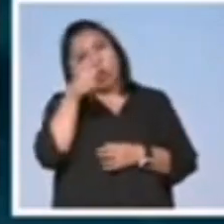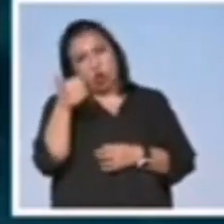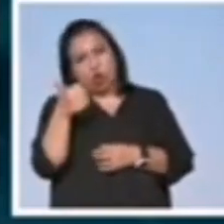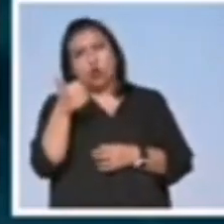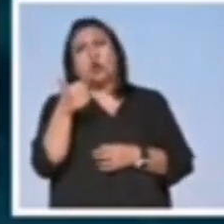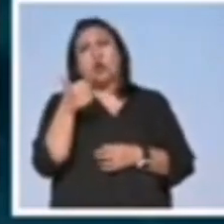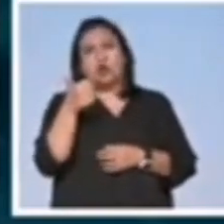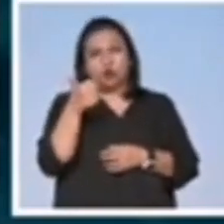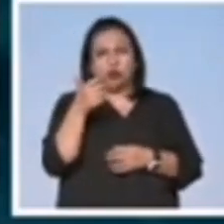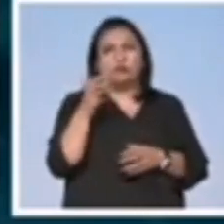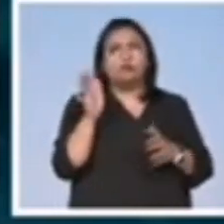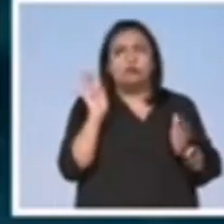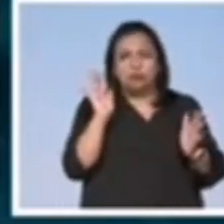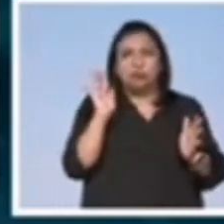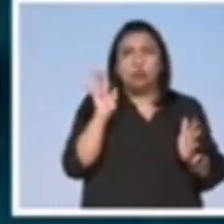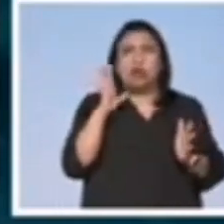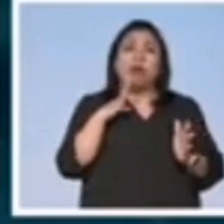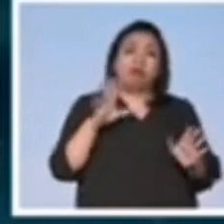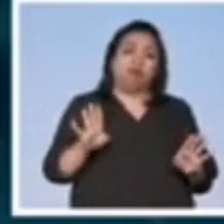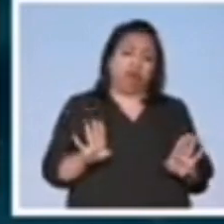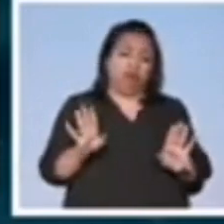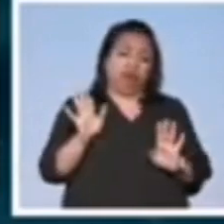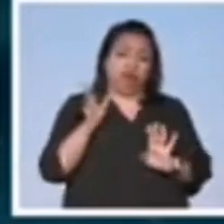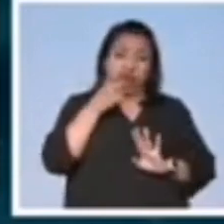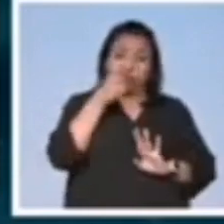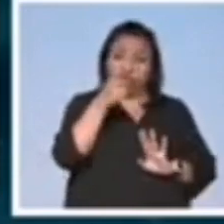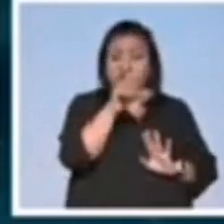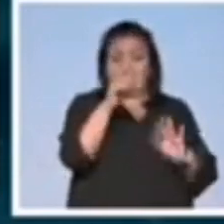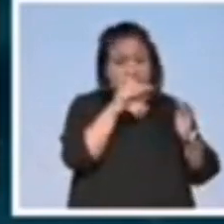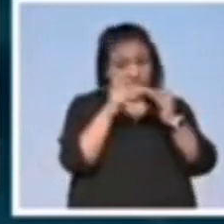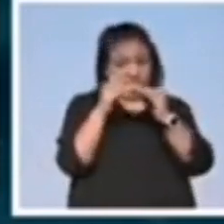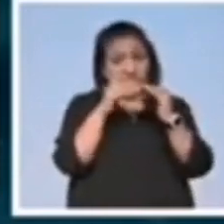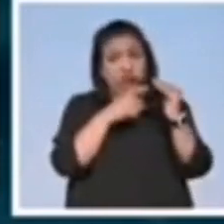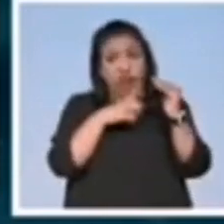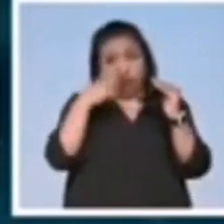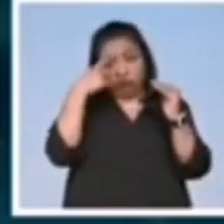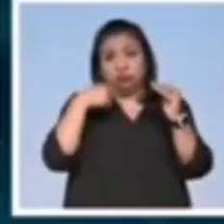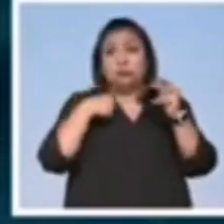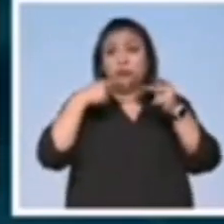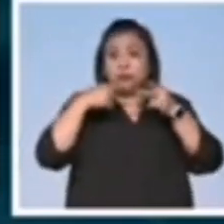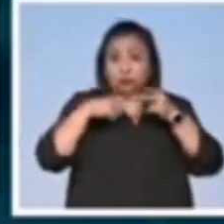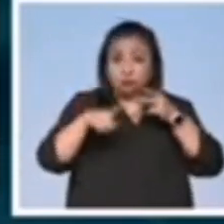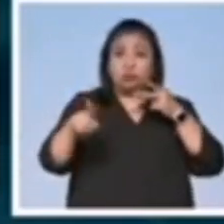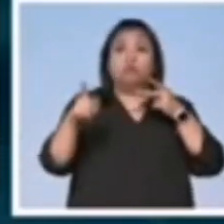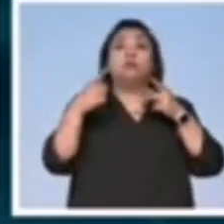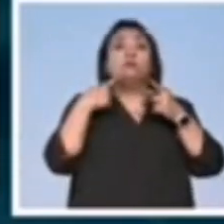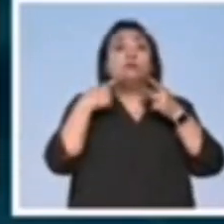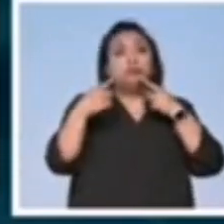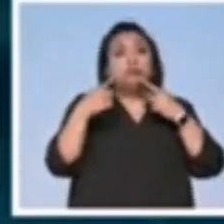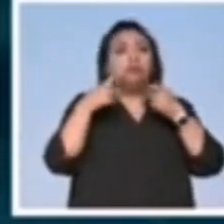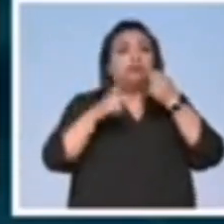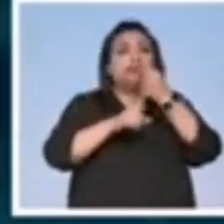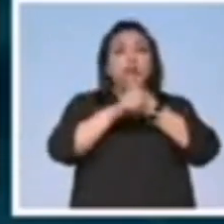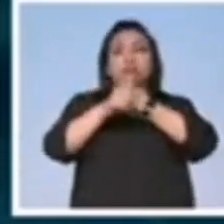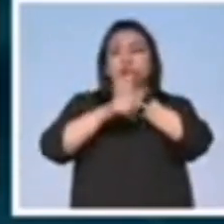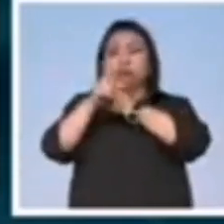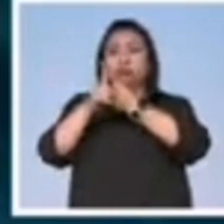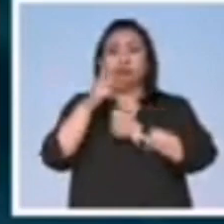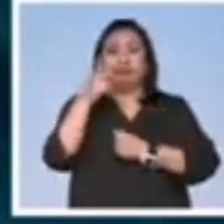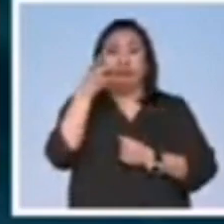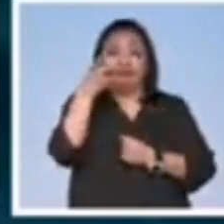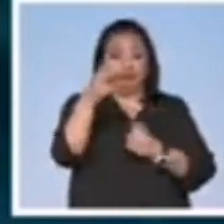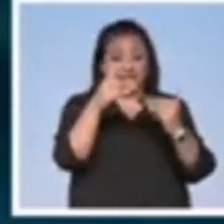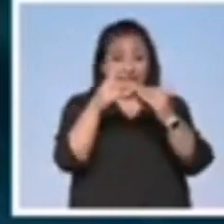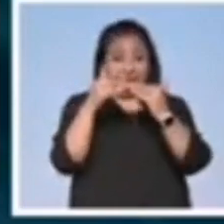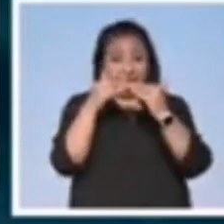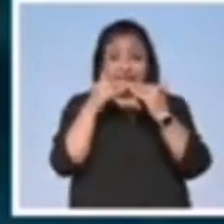ponen la condición de la igualdad para empezar a discutir los problemas. Y esa igualdad